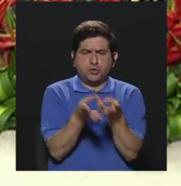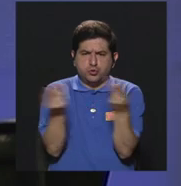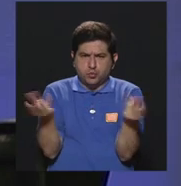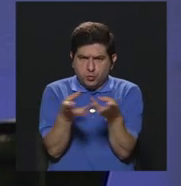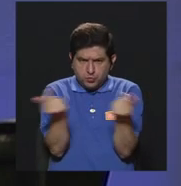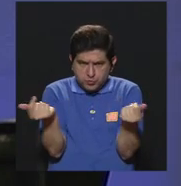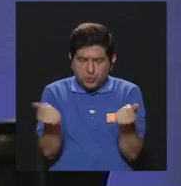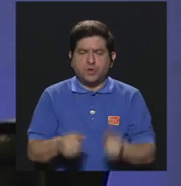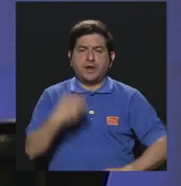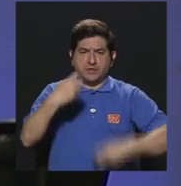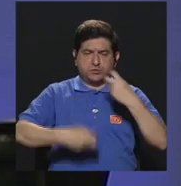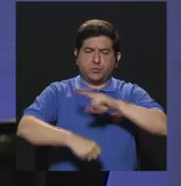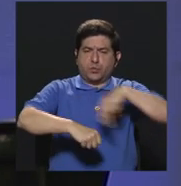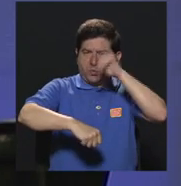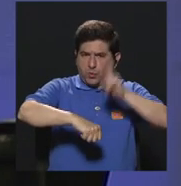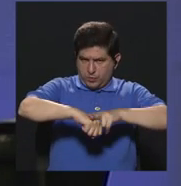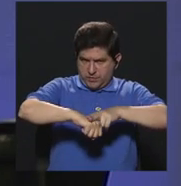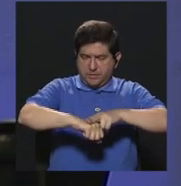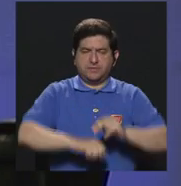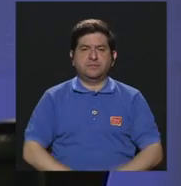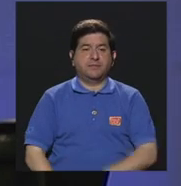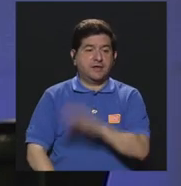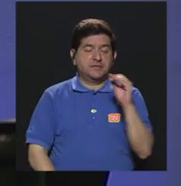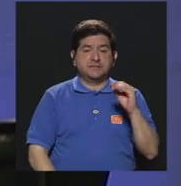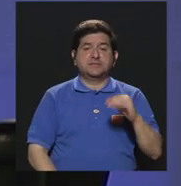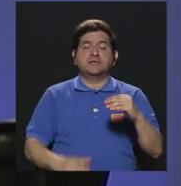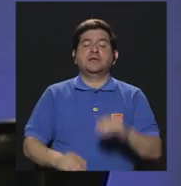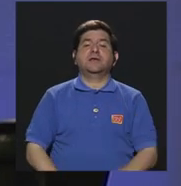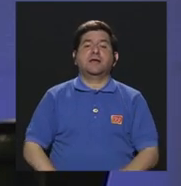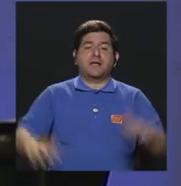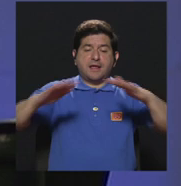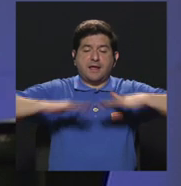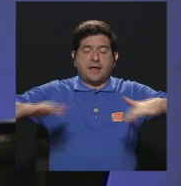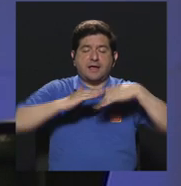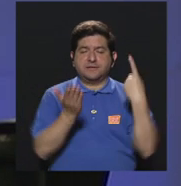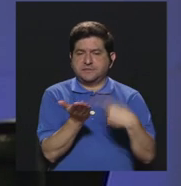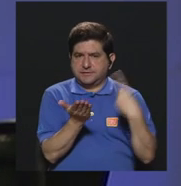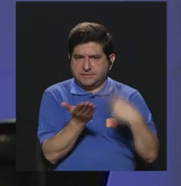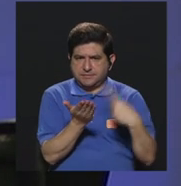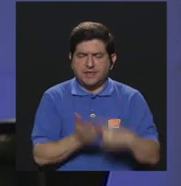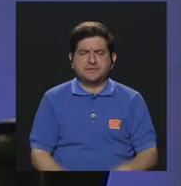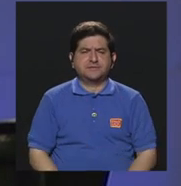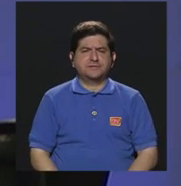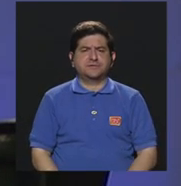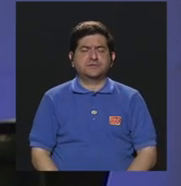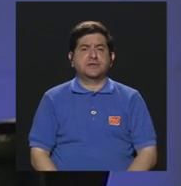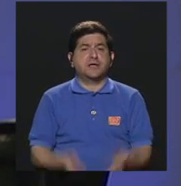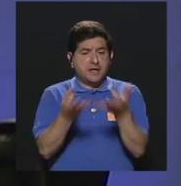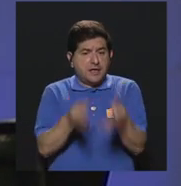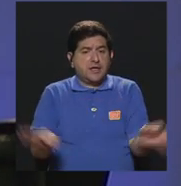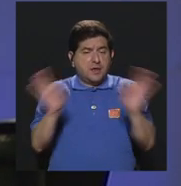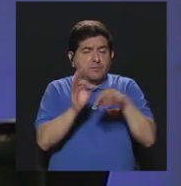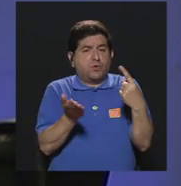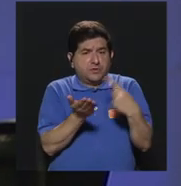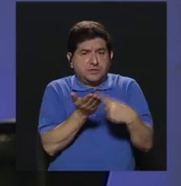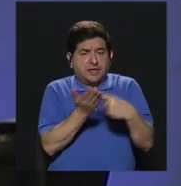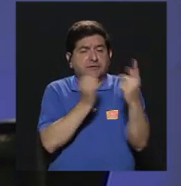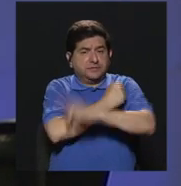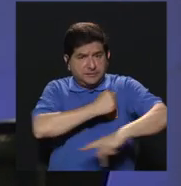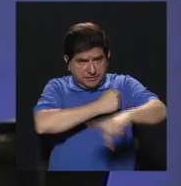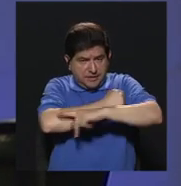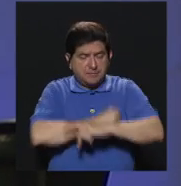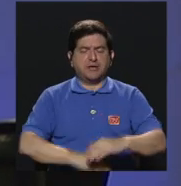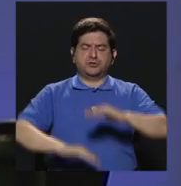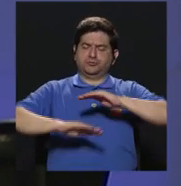soluciones a los problemas nacionales y la generación de espacios de discusión de los grandes debates en el país nos